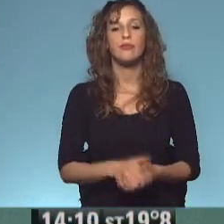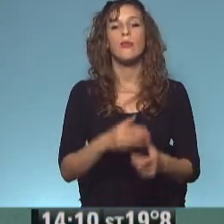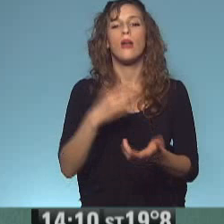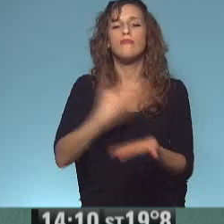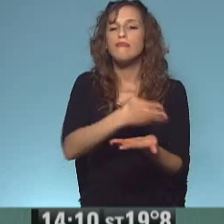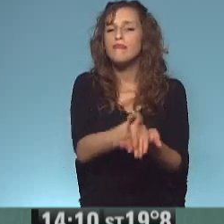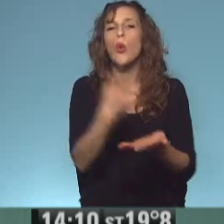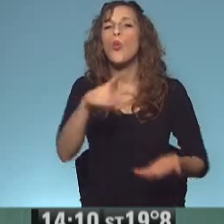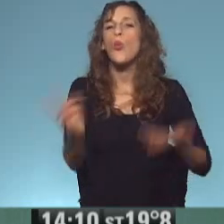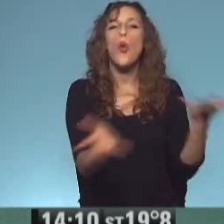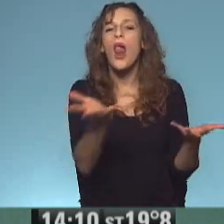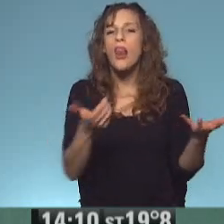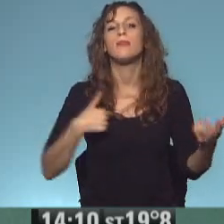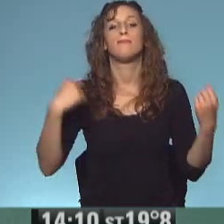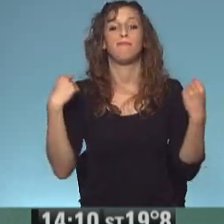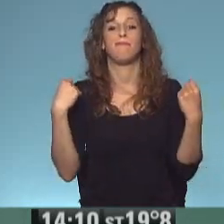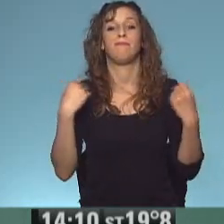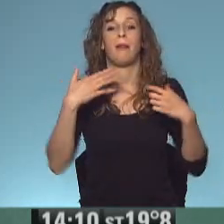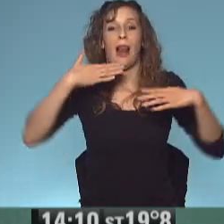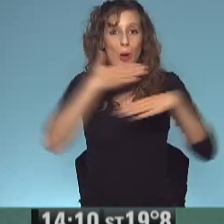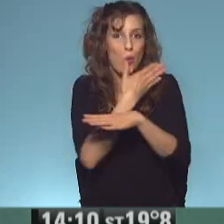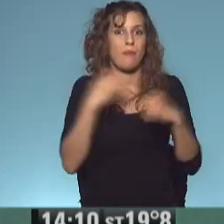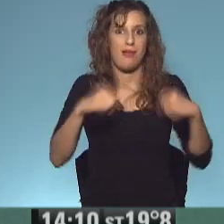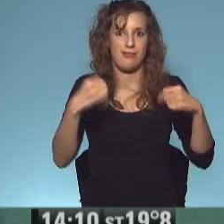Prácticas del lenguaje.